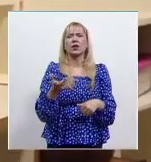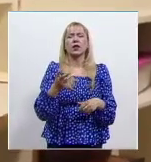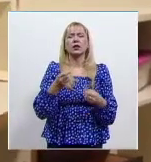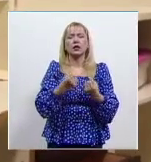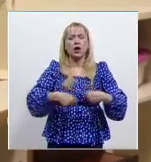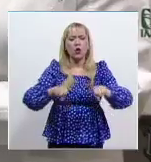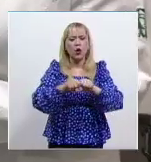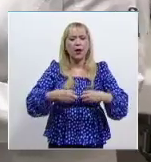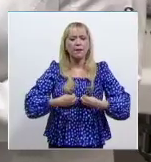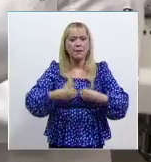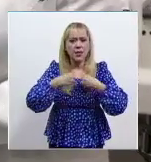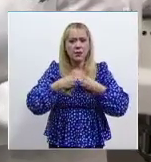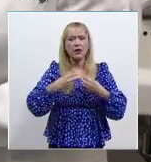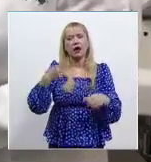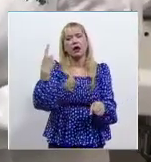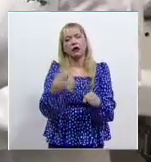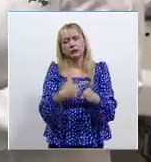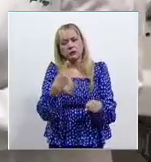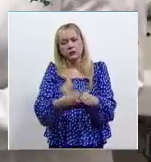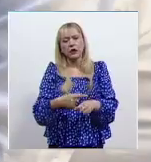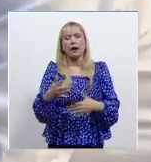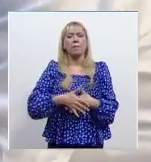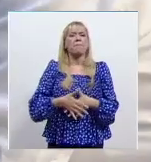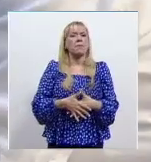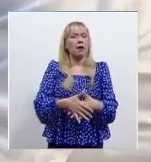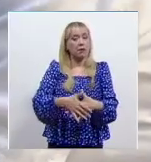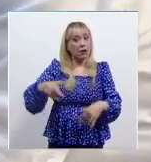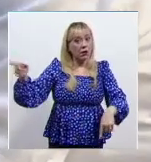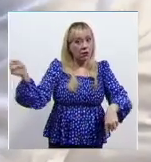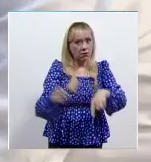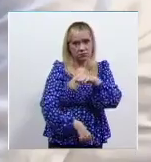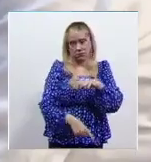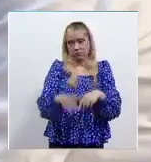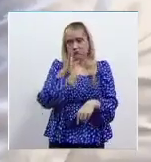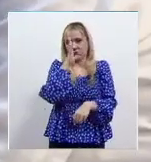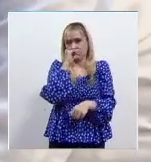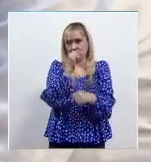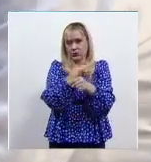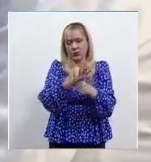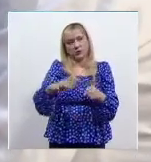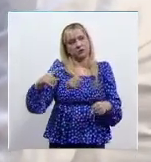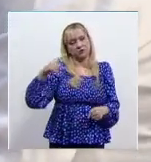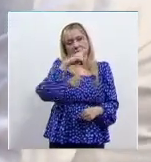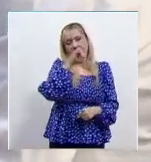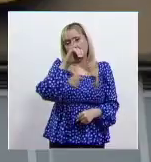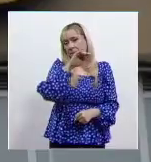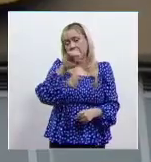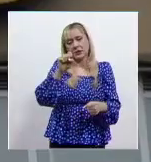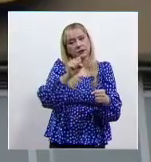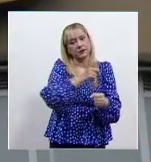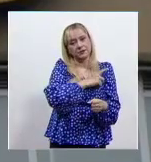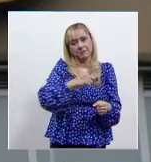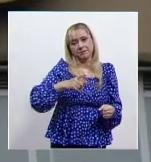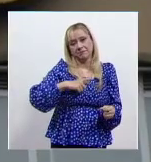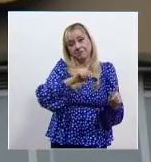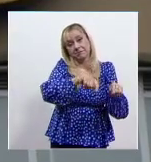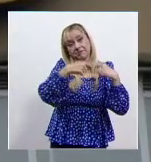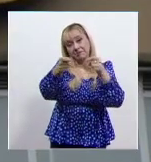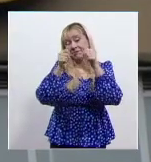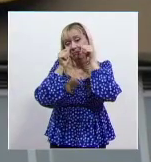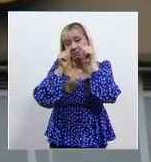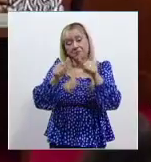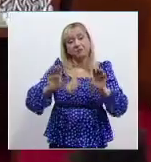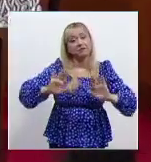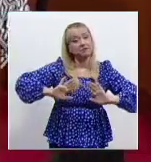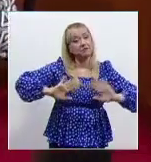así como enfermedades y maternidad, no pueden ser suspendidas y corresponde al IMSS promocionar los servicios médicos correspondientes.